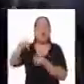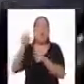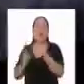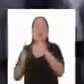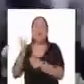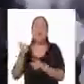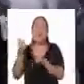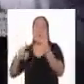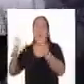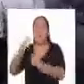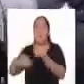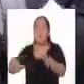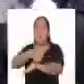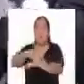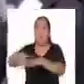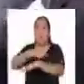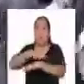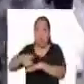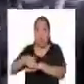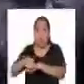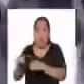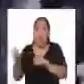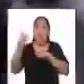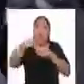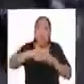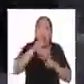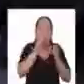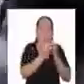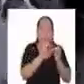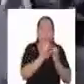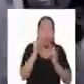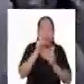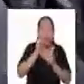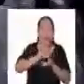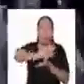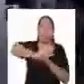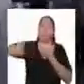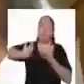no atacarlos como un problema que hay que extirpar.